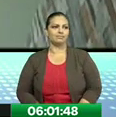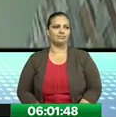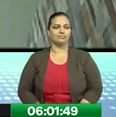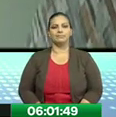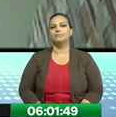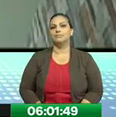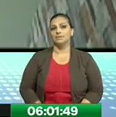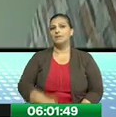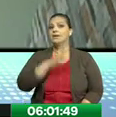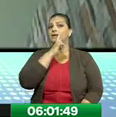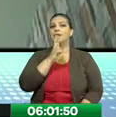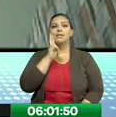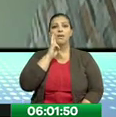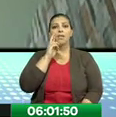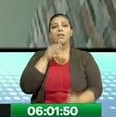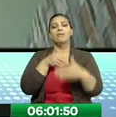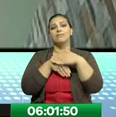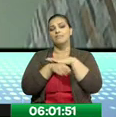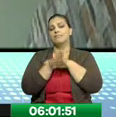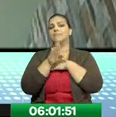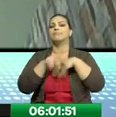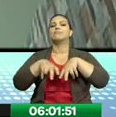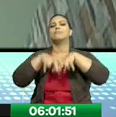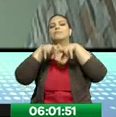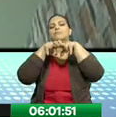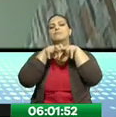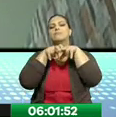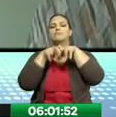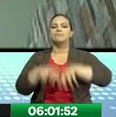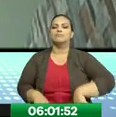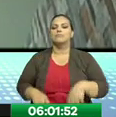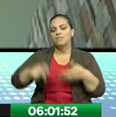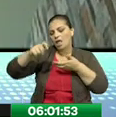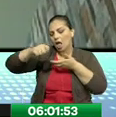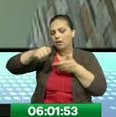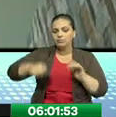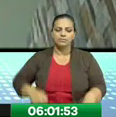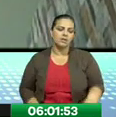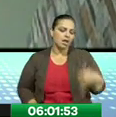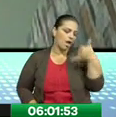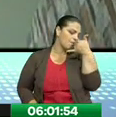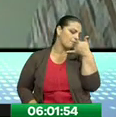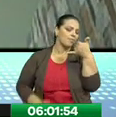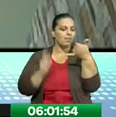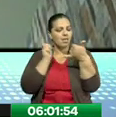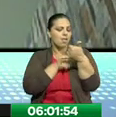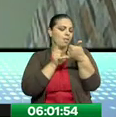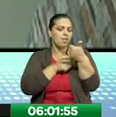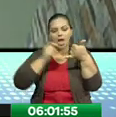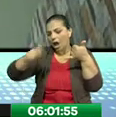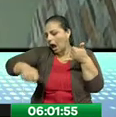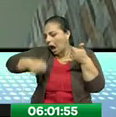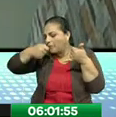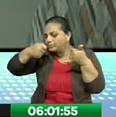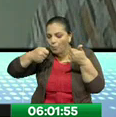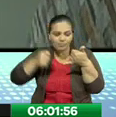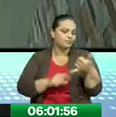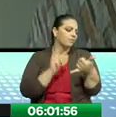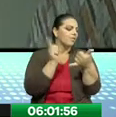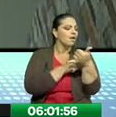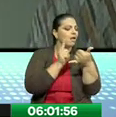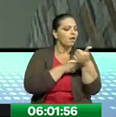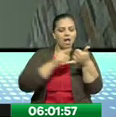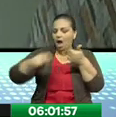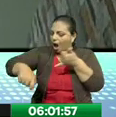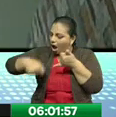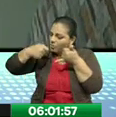Es verdad. Así. Con el mismo dedo. Está comiendo la cara, el hueso, el pollo, haciendo un poquito, un